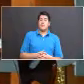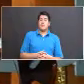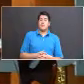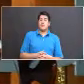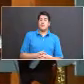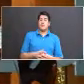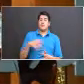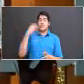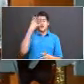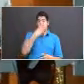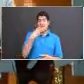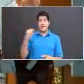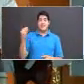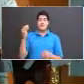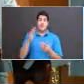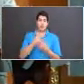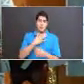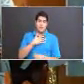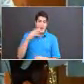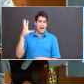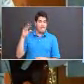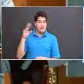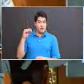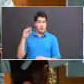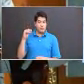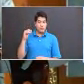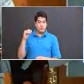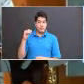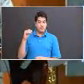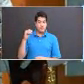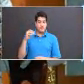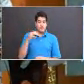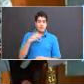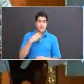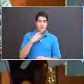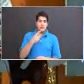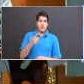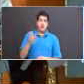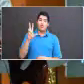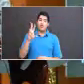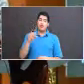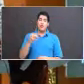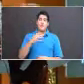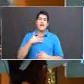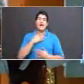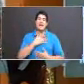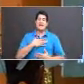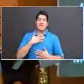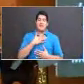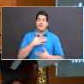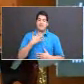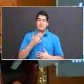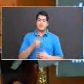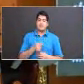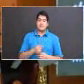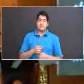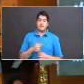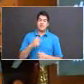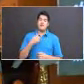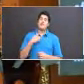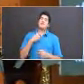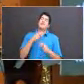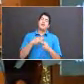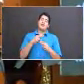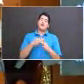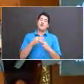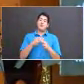Y el Espíritu me habló. No me agradaste. Ay, Padre, perdóname, yo te ruego. En el nombre